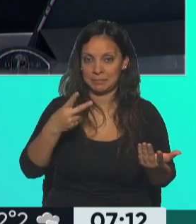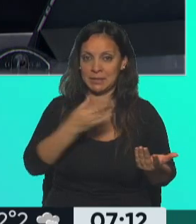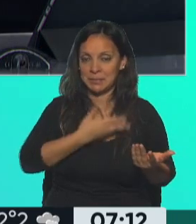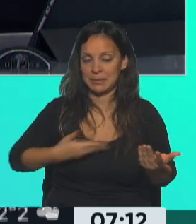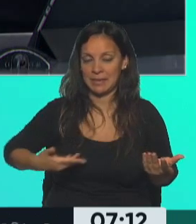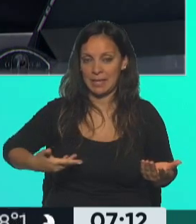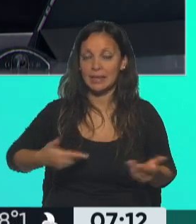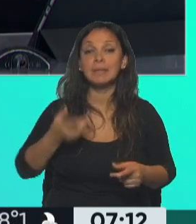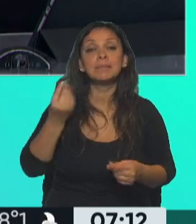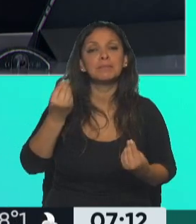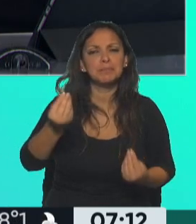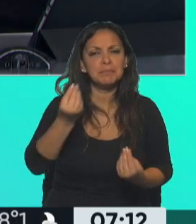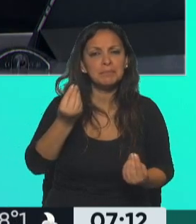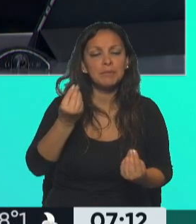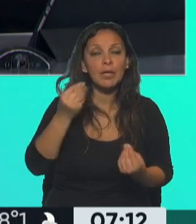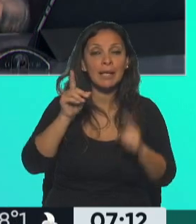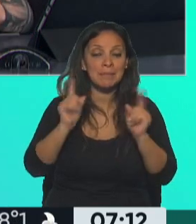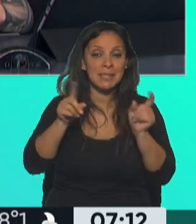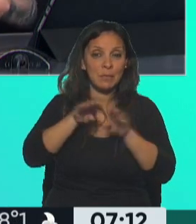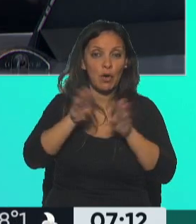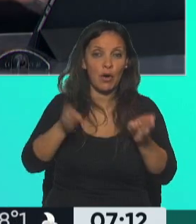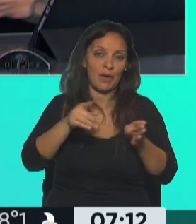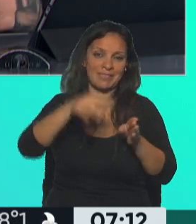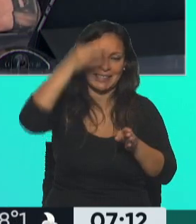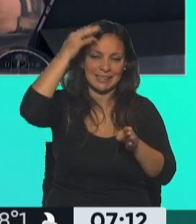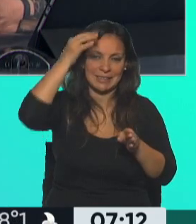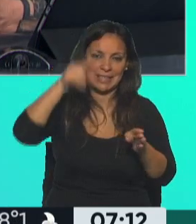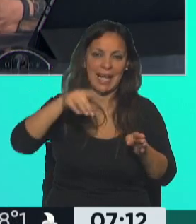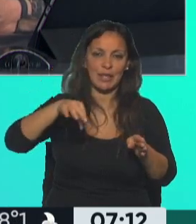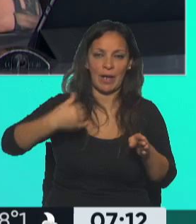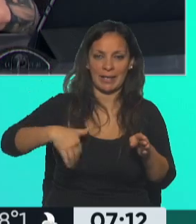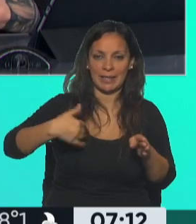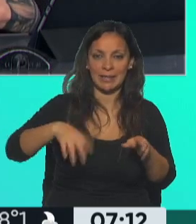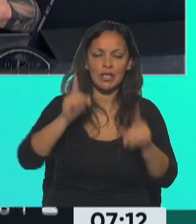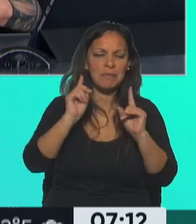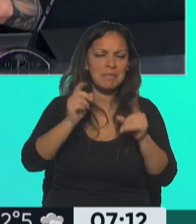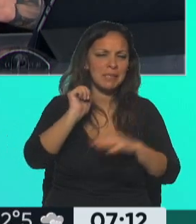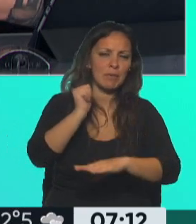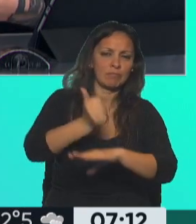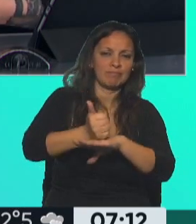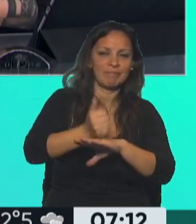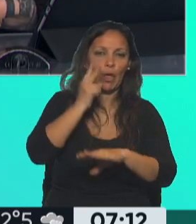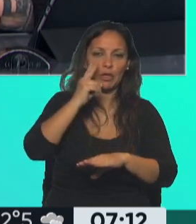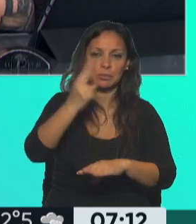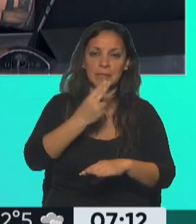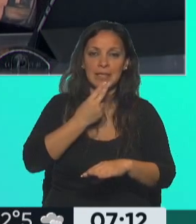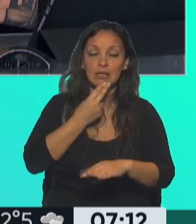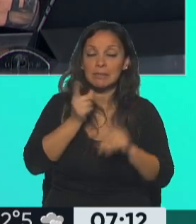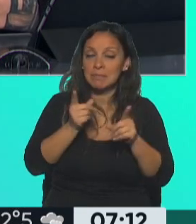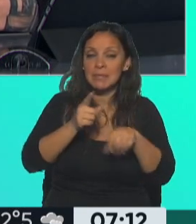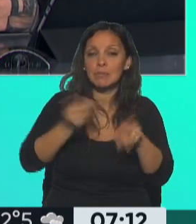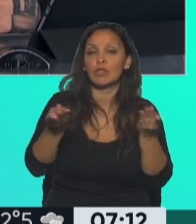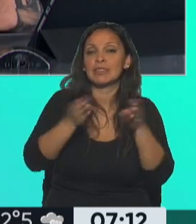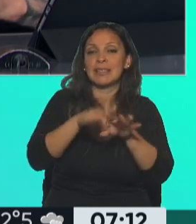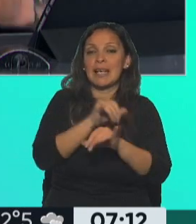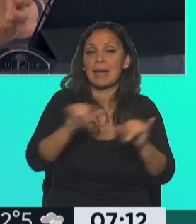sobre todo teniendo en cuenta que ese escenario en el Teatro Argentino fue el escenario en 2011 del cierre de la campaña de la vicepresidenta